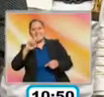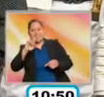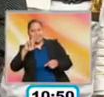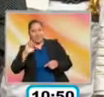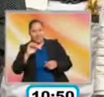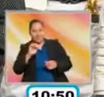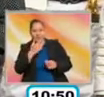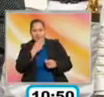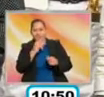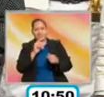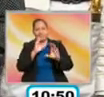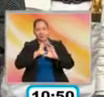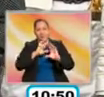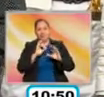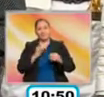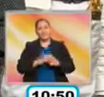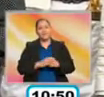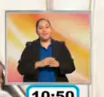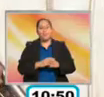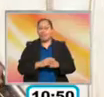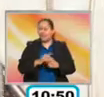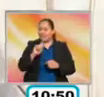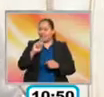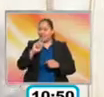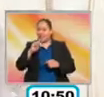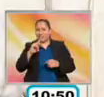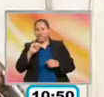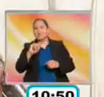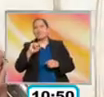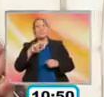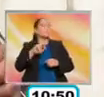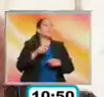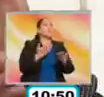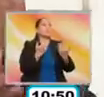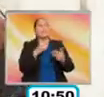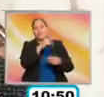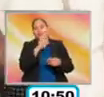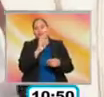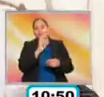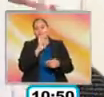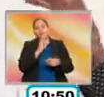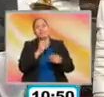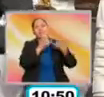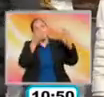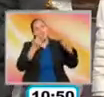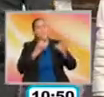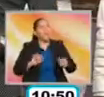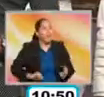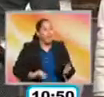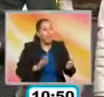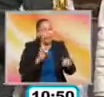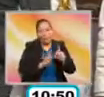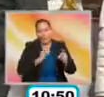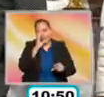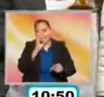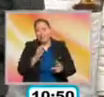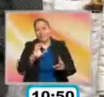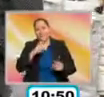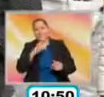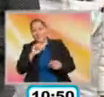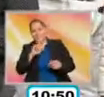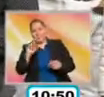Aguilar. Pues, oye, Nacho, no vas a ir al velorio. No está el triquitrampa que cuenta de charra. Bueno, pero seguimos con el disco. Vamos a música mejor, sí, porque de charras